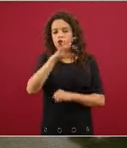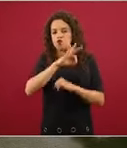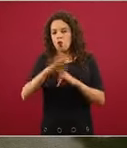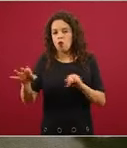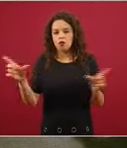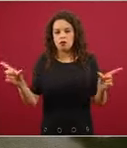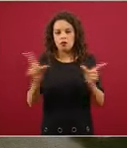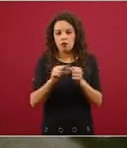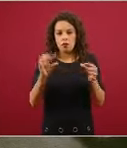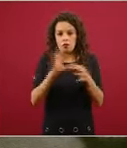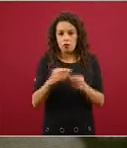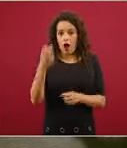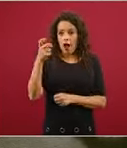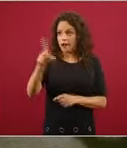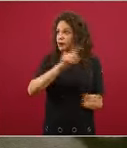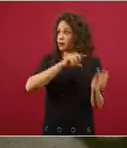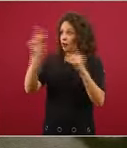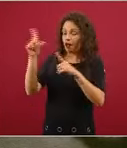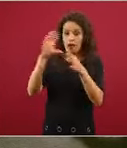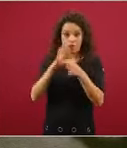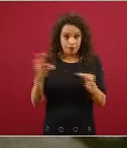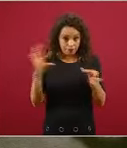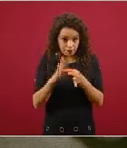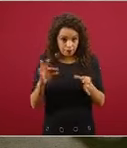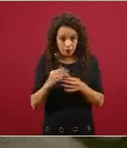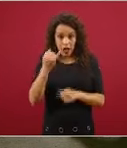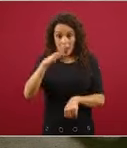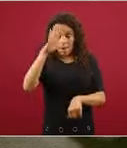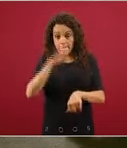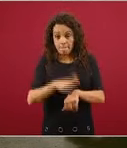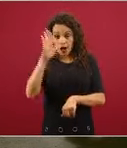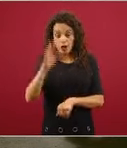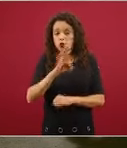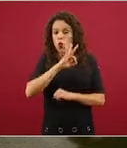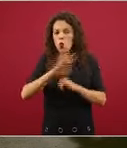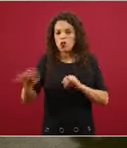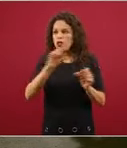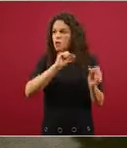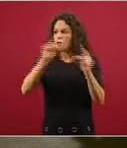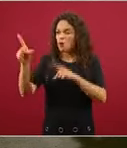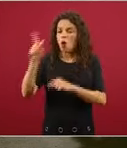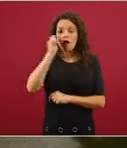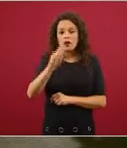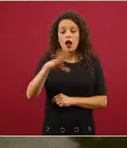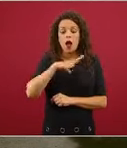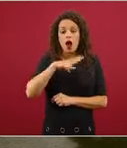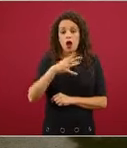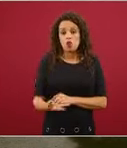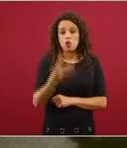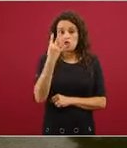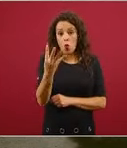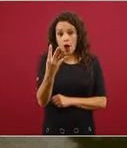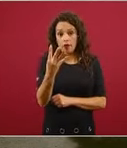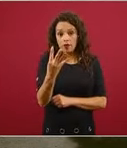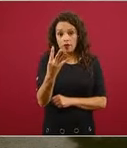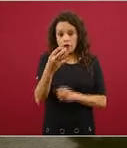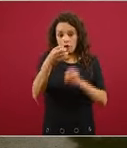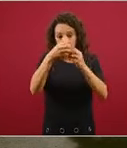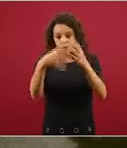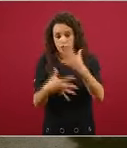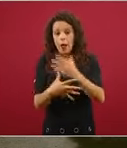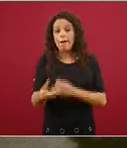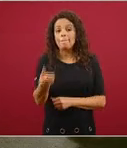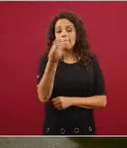esta presentación, en particular sobre la última diapositiva que enumera 4, si me la pueden poner,